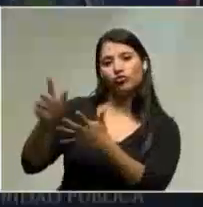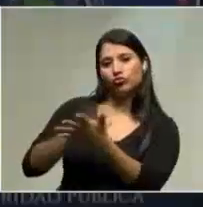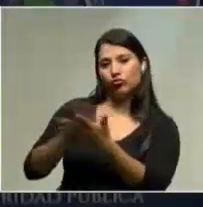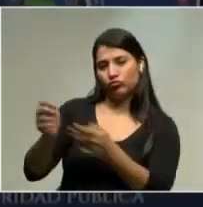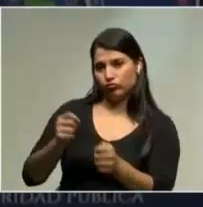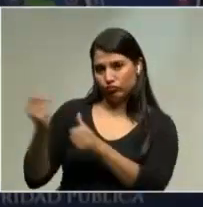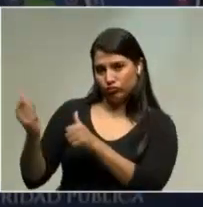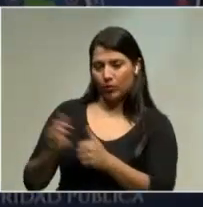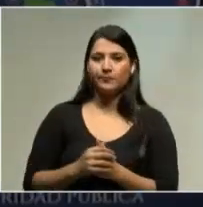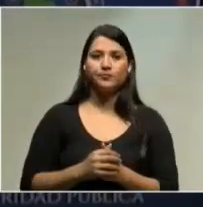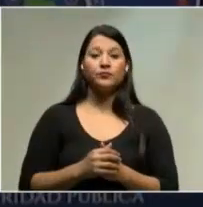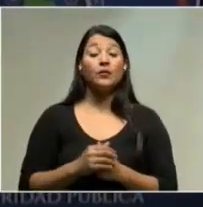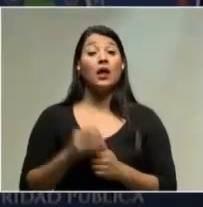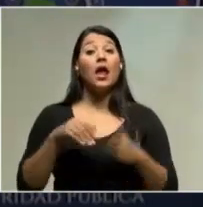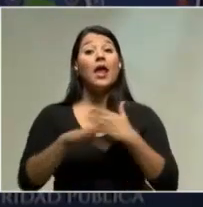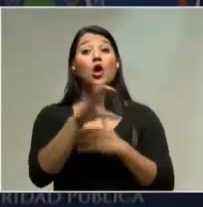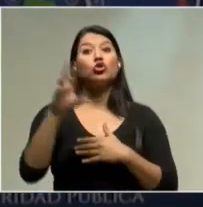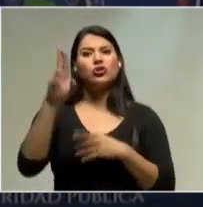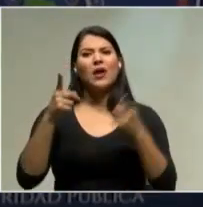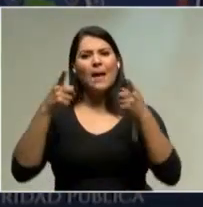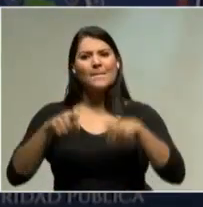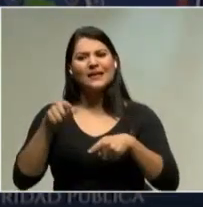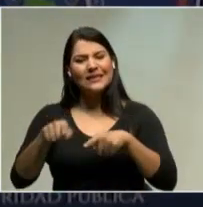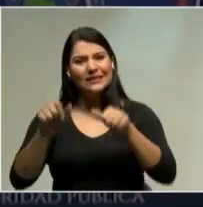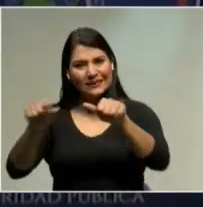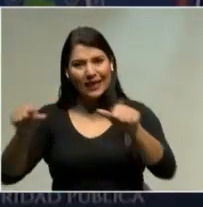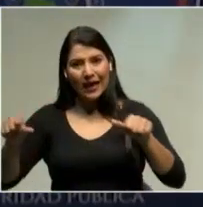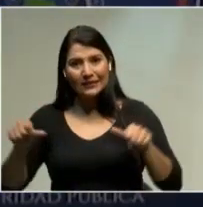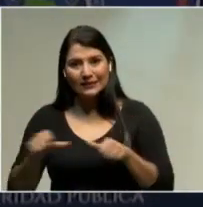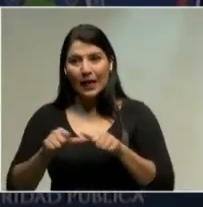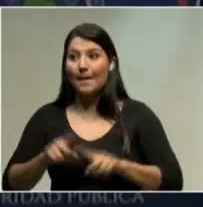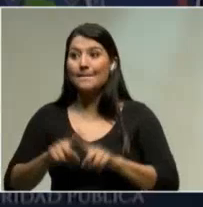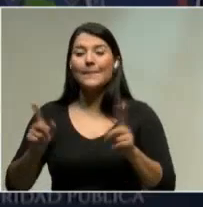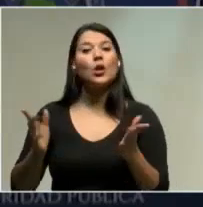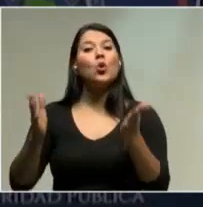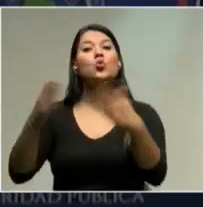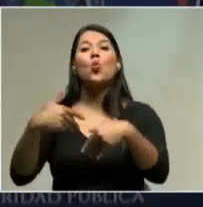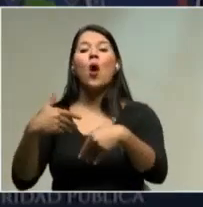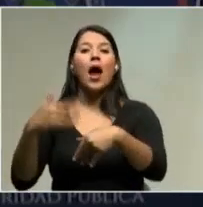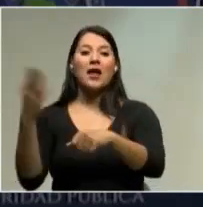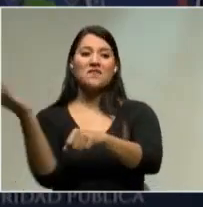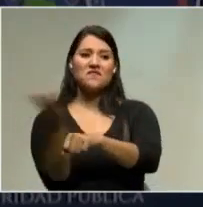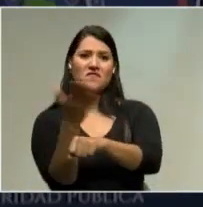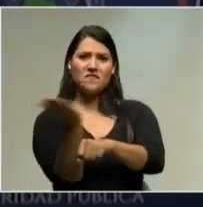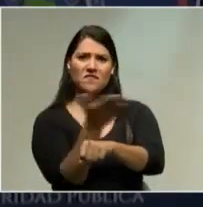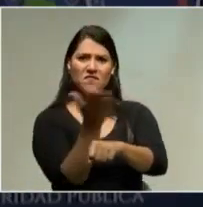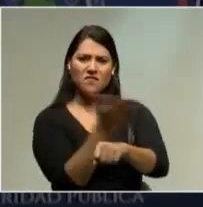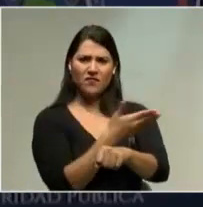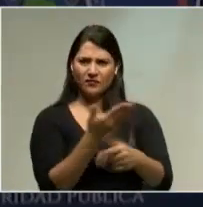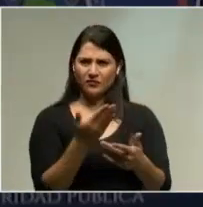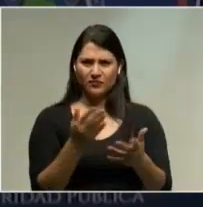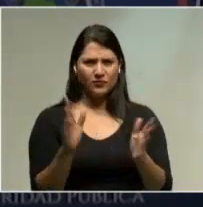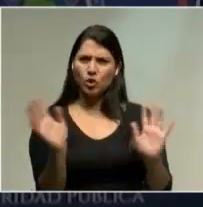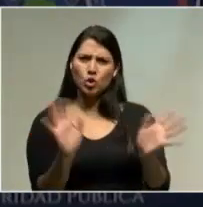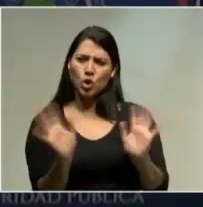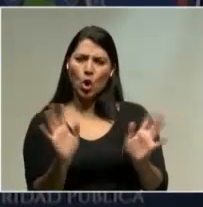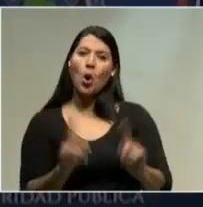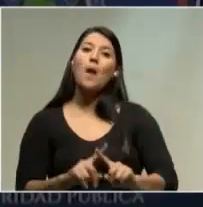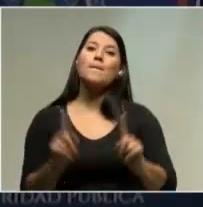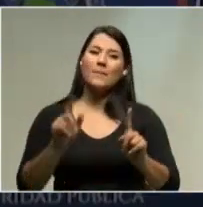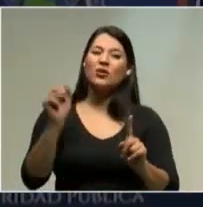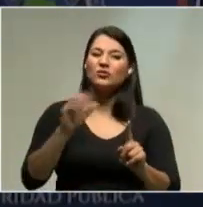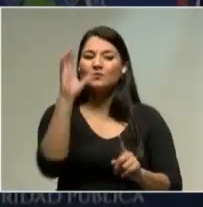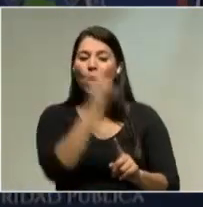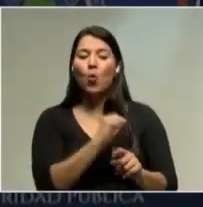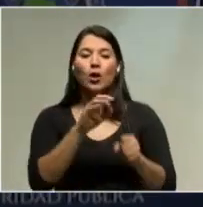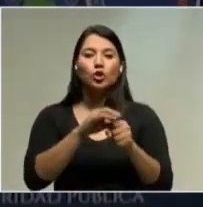Lo que Costa Rica se siembra se dan en esos sectores, no hay una deforestación significativa, pero ciertamente hay siembra de